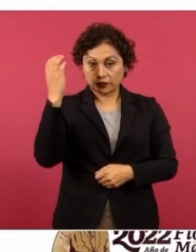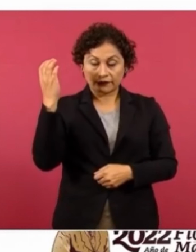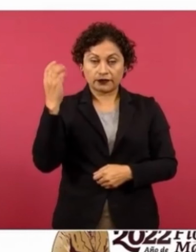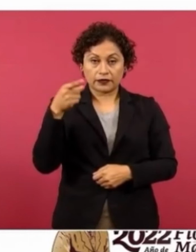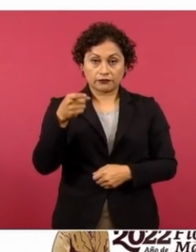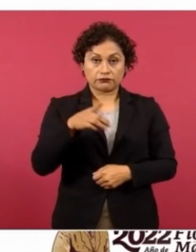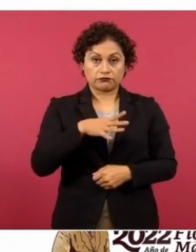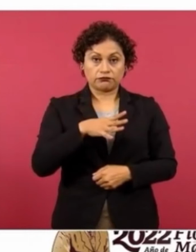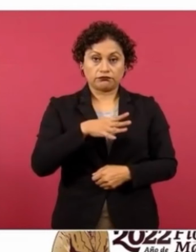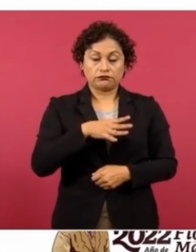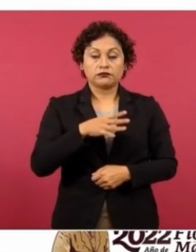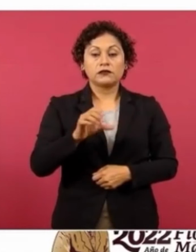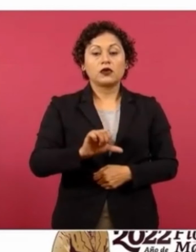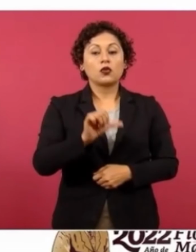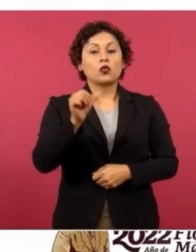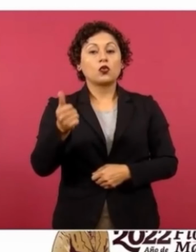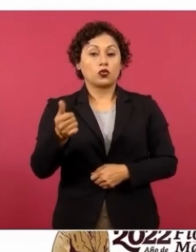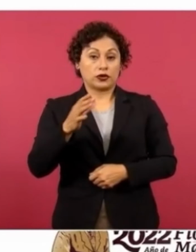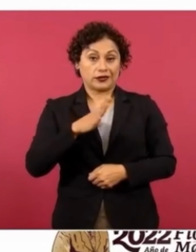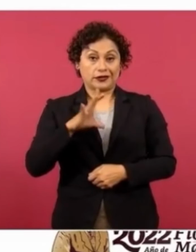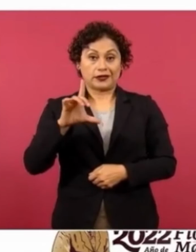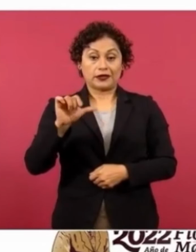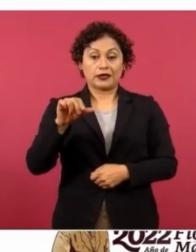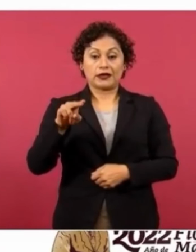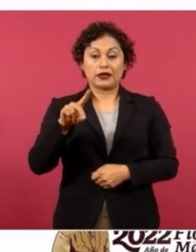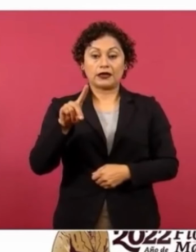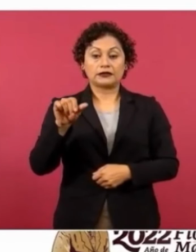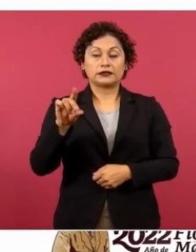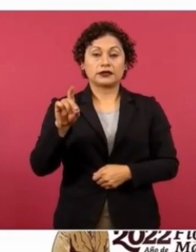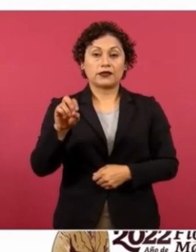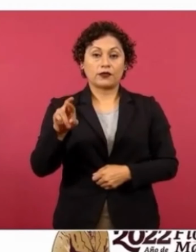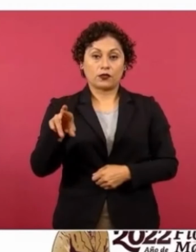tiene una lanzadora que tardó mucho tiempo en